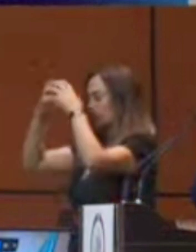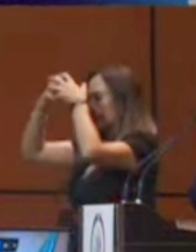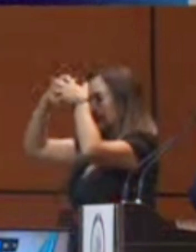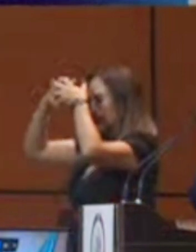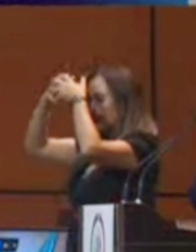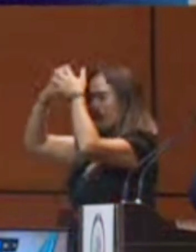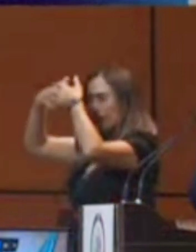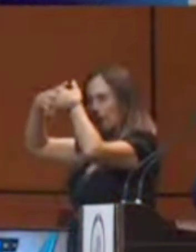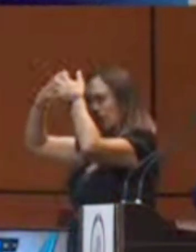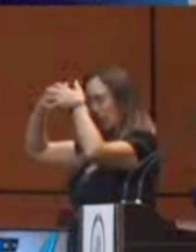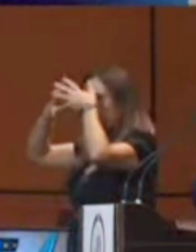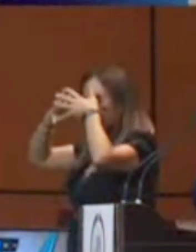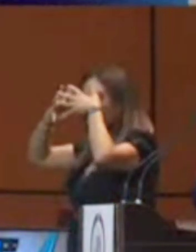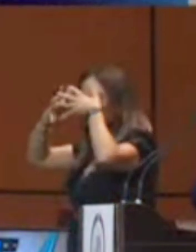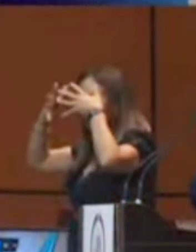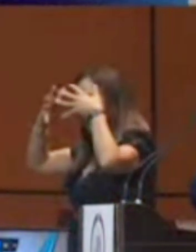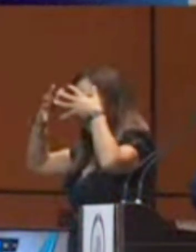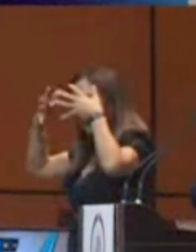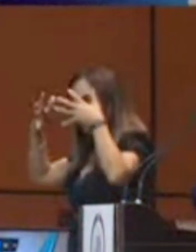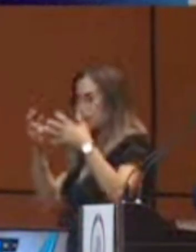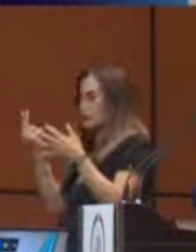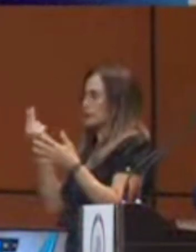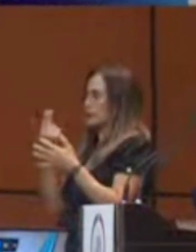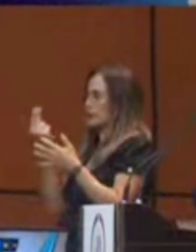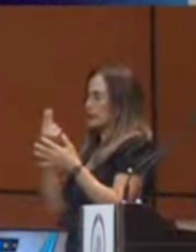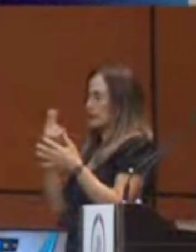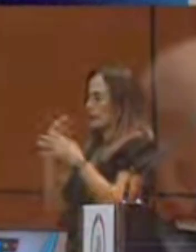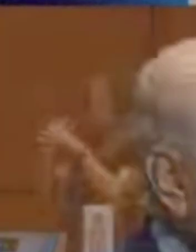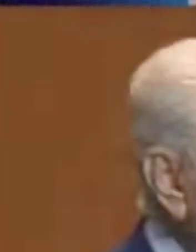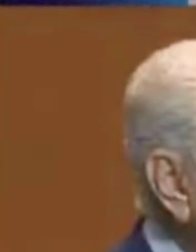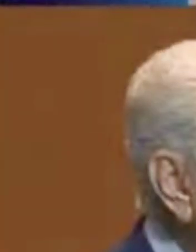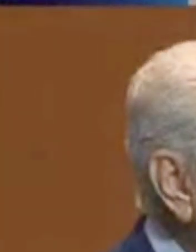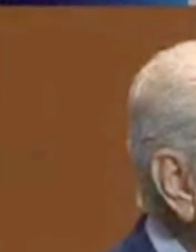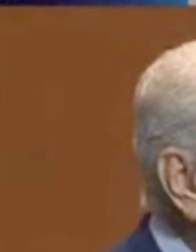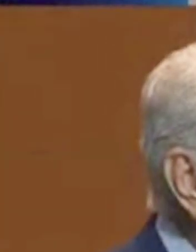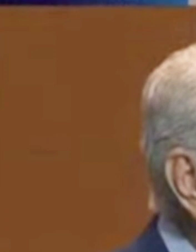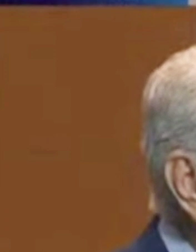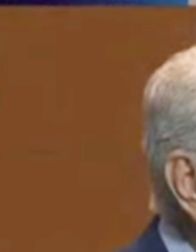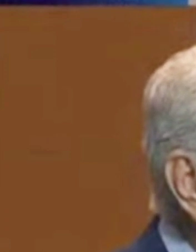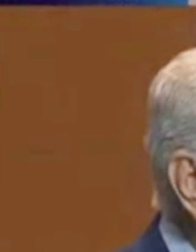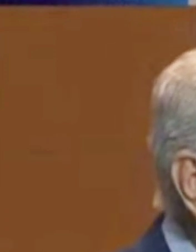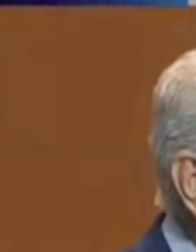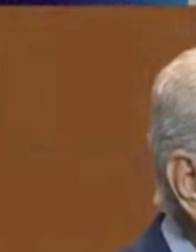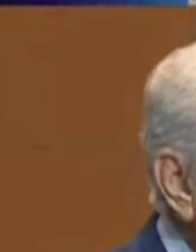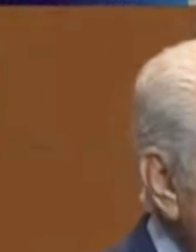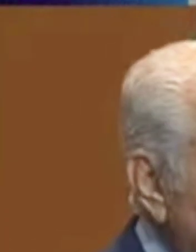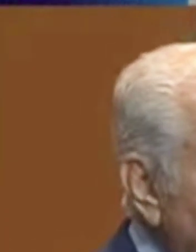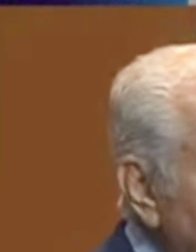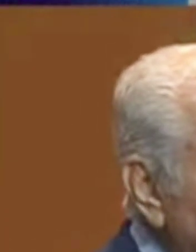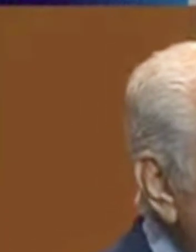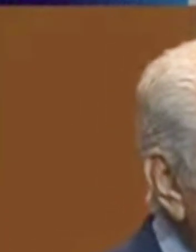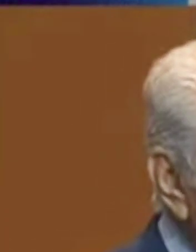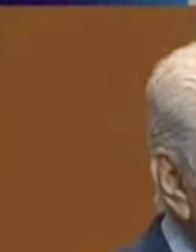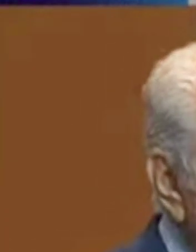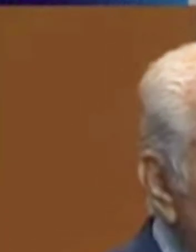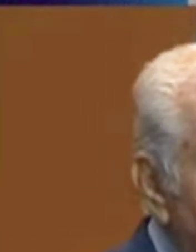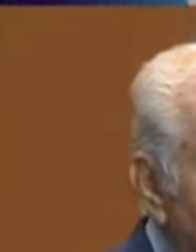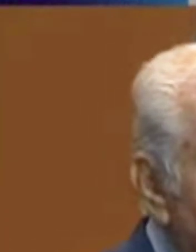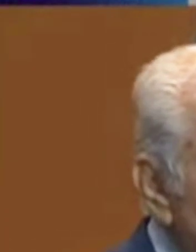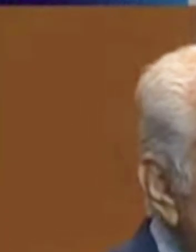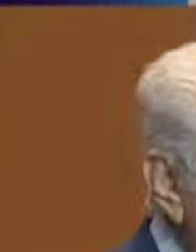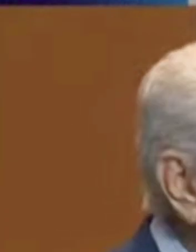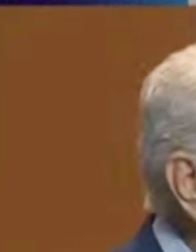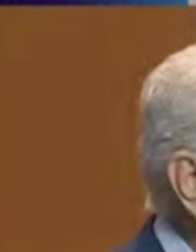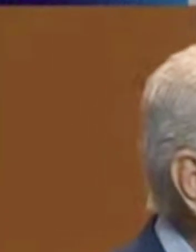porque necesitaba crecer más en la cavidad craneana. Luego me da una base cerebral, que en el ser humano no cambia